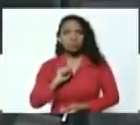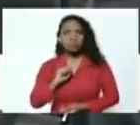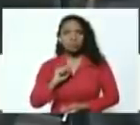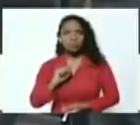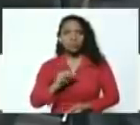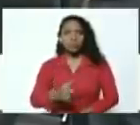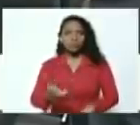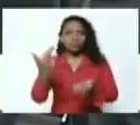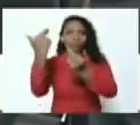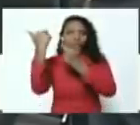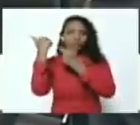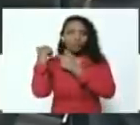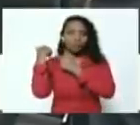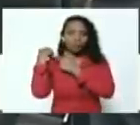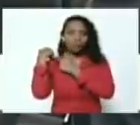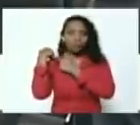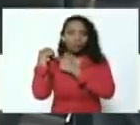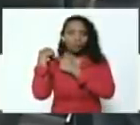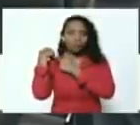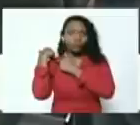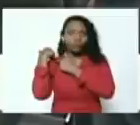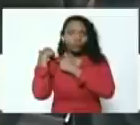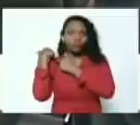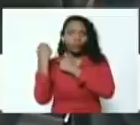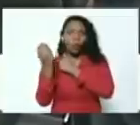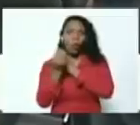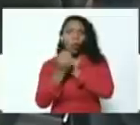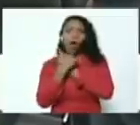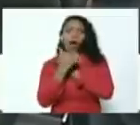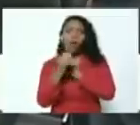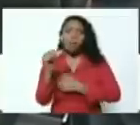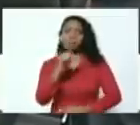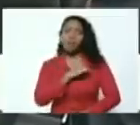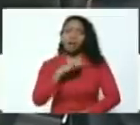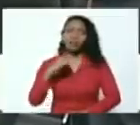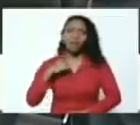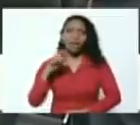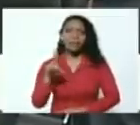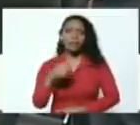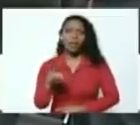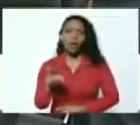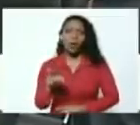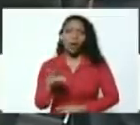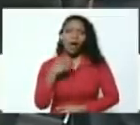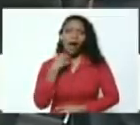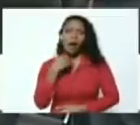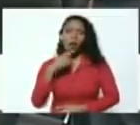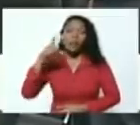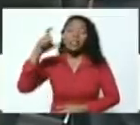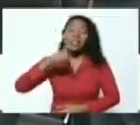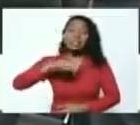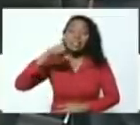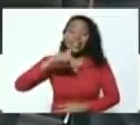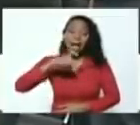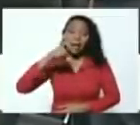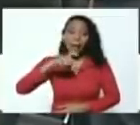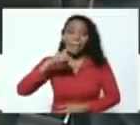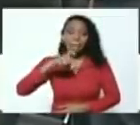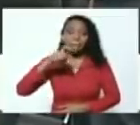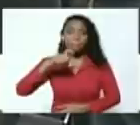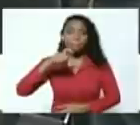esta responsabilidad no como algo personal, sino como una necesaria responsabilidad